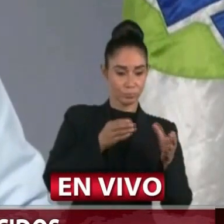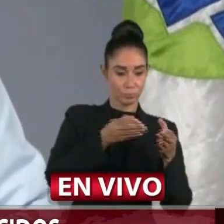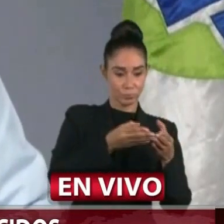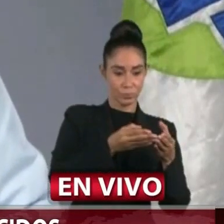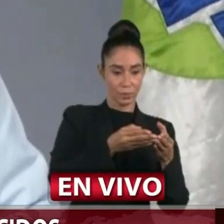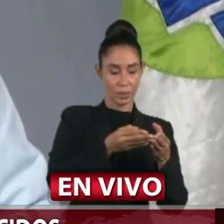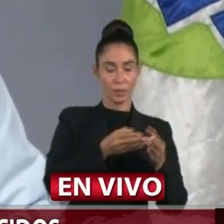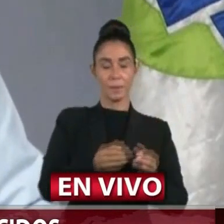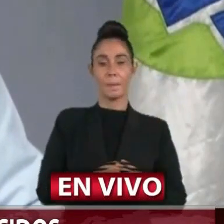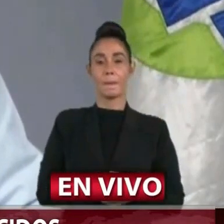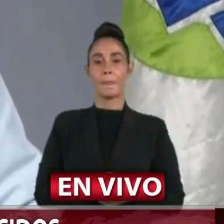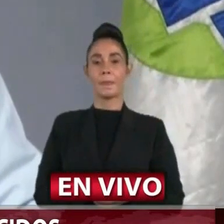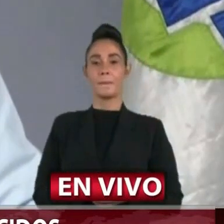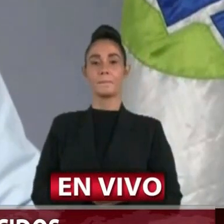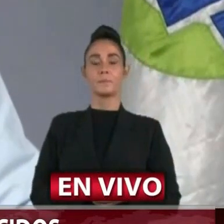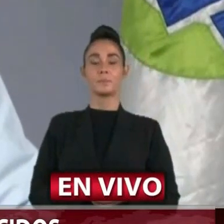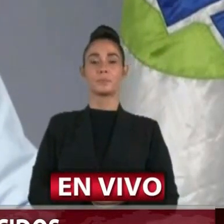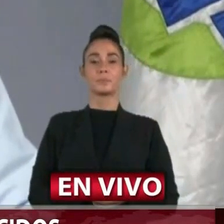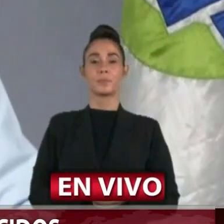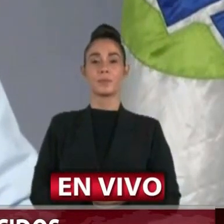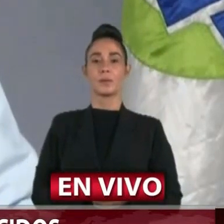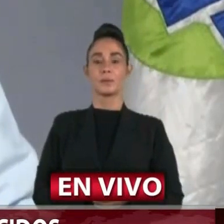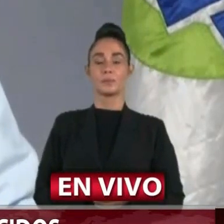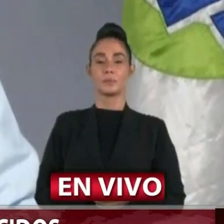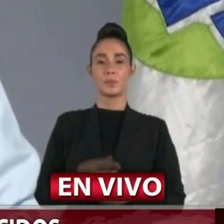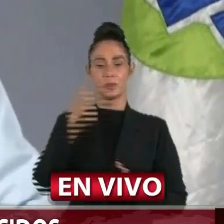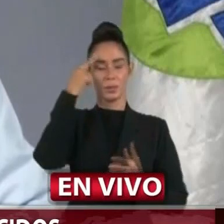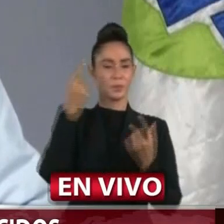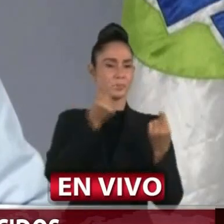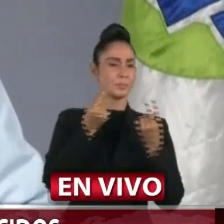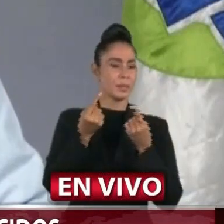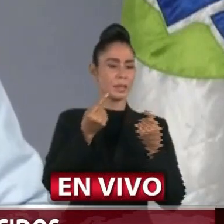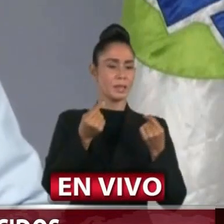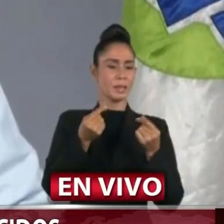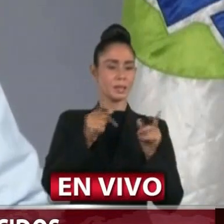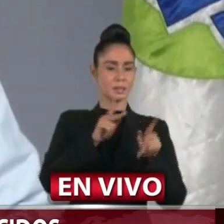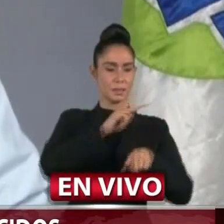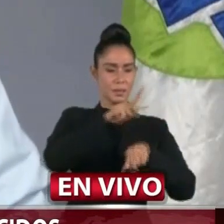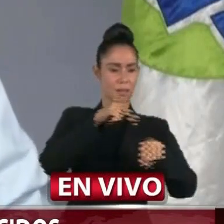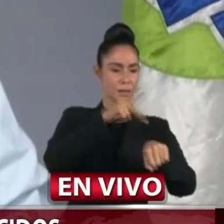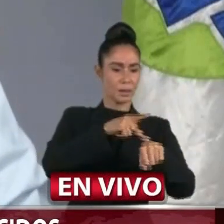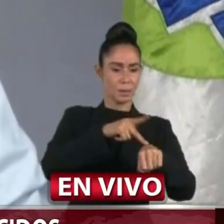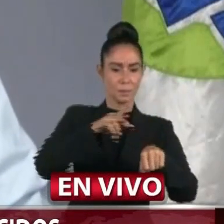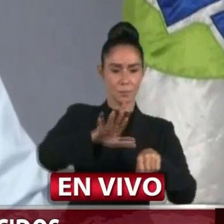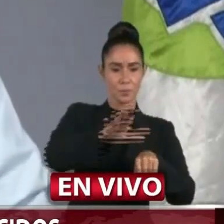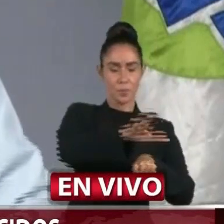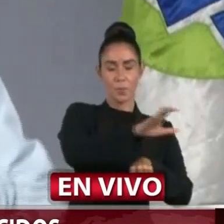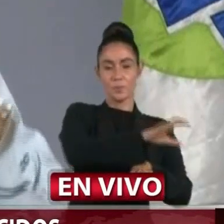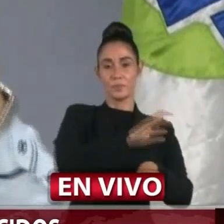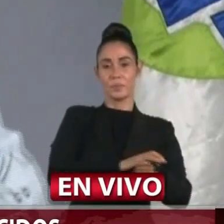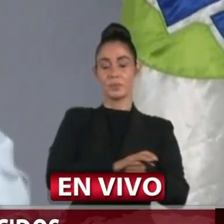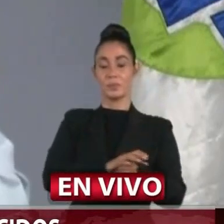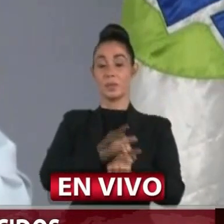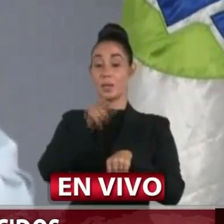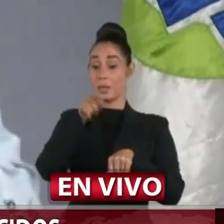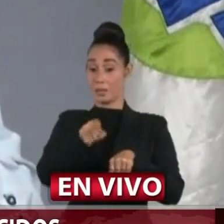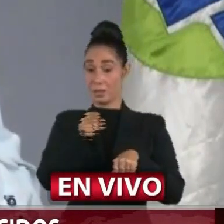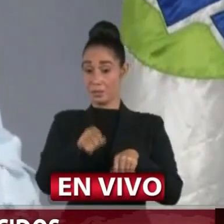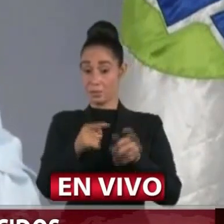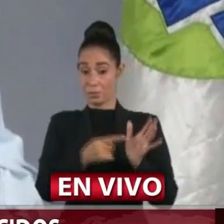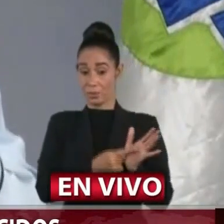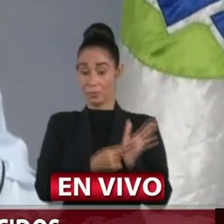que ejecutar de control poblacional y epidemiológico en la población, que es lo que va